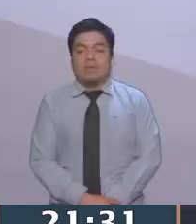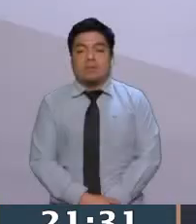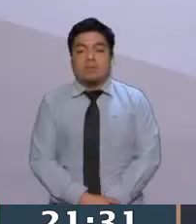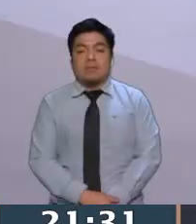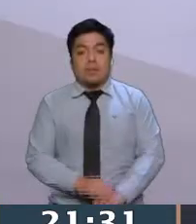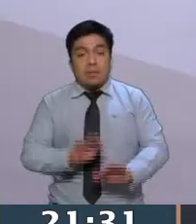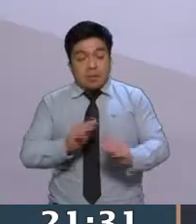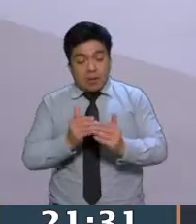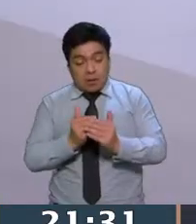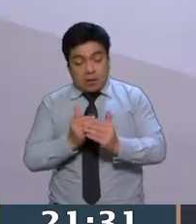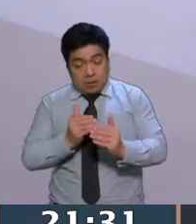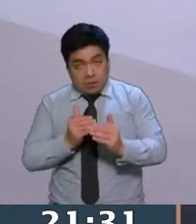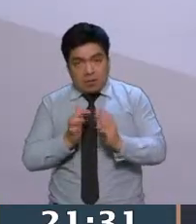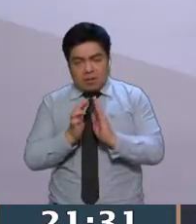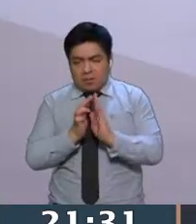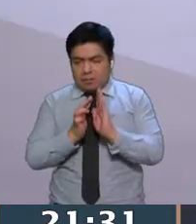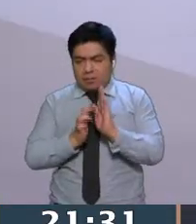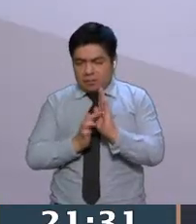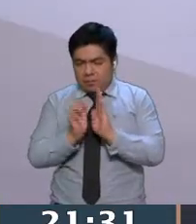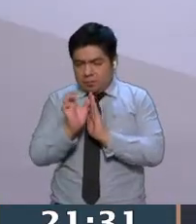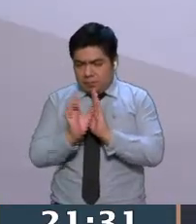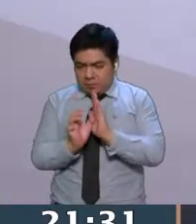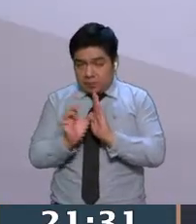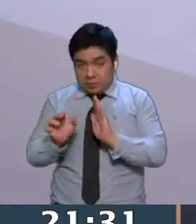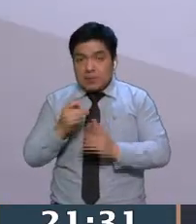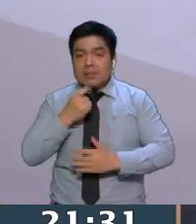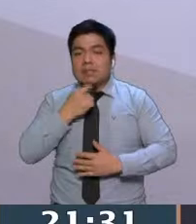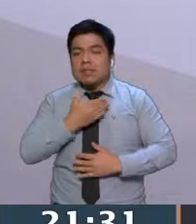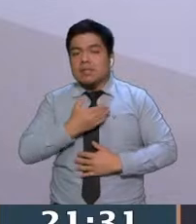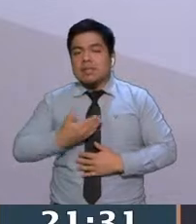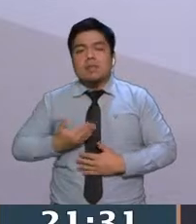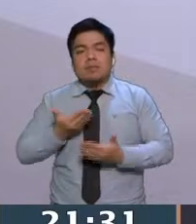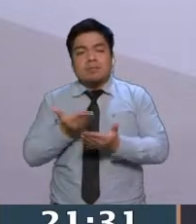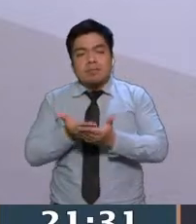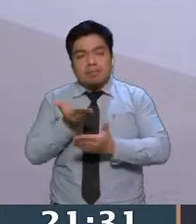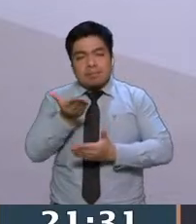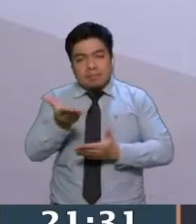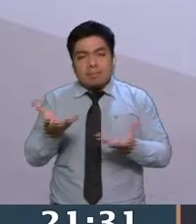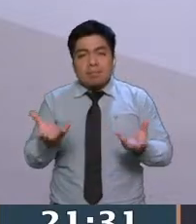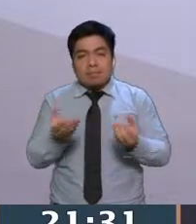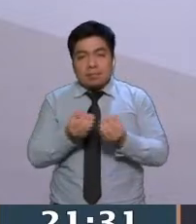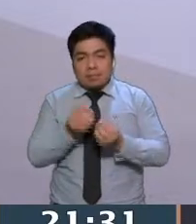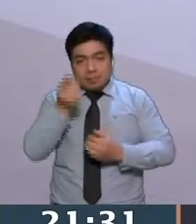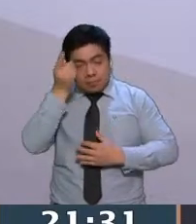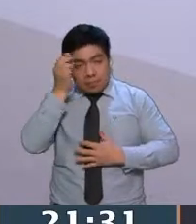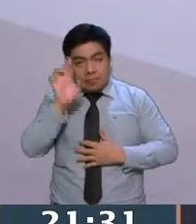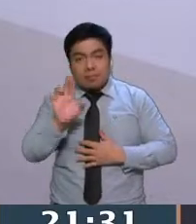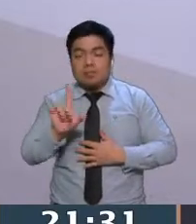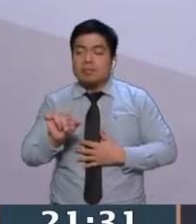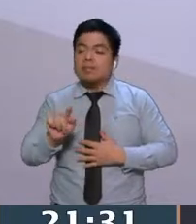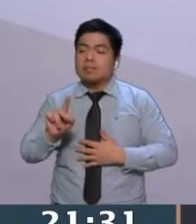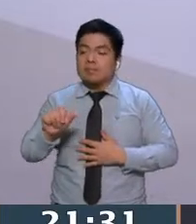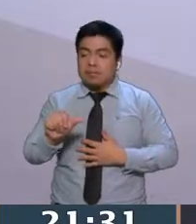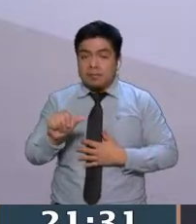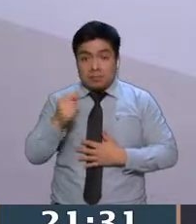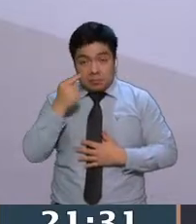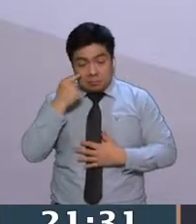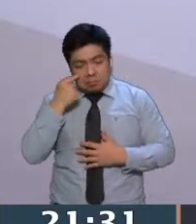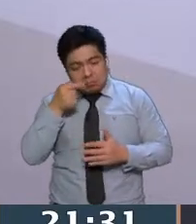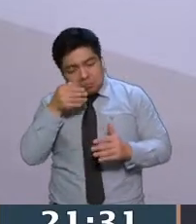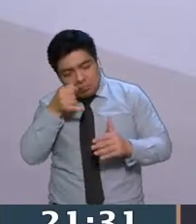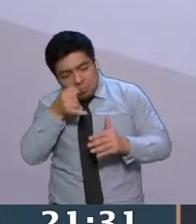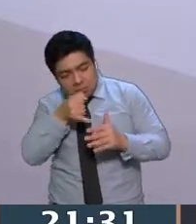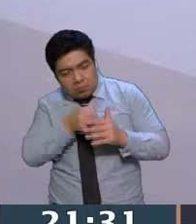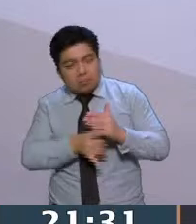Y antes de hablar de las reformas constitucionales propuestas por el presidente López Obrador con la doctora Leticia Calderón, conozcamos a detalle de lo que se tratan